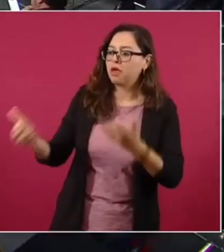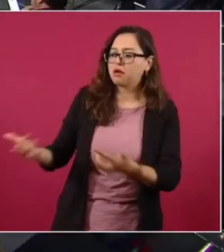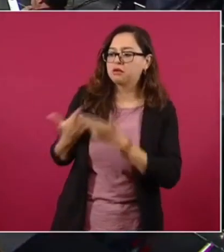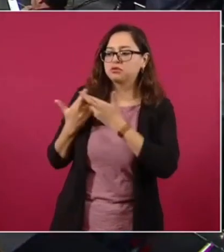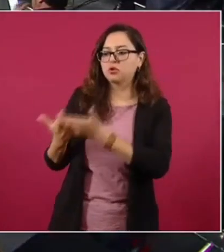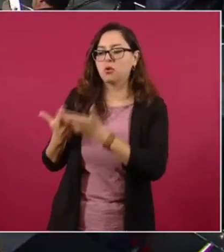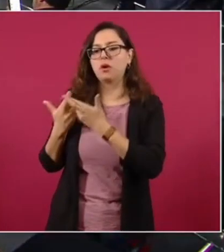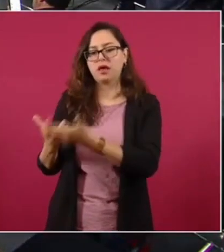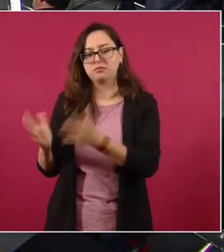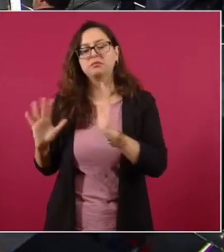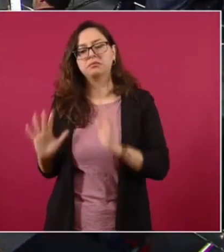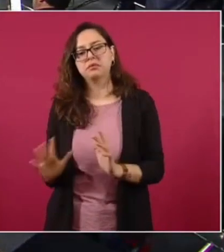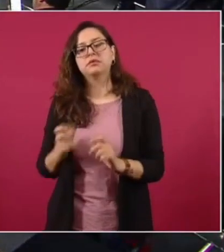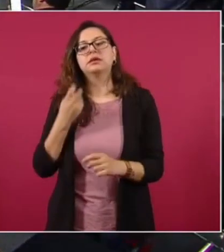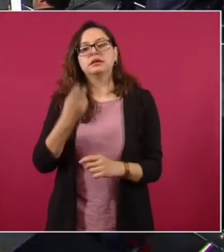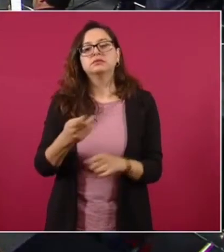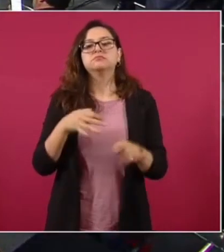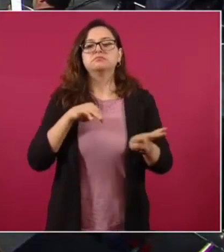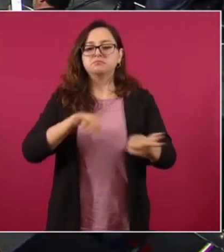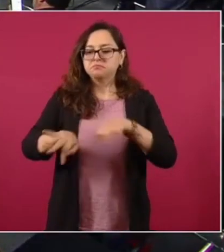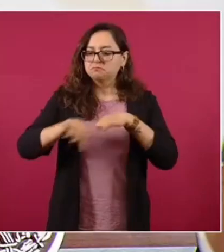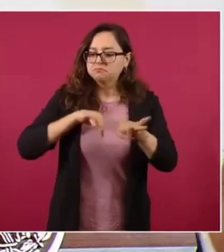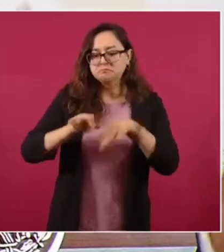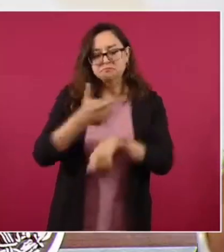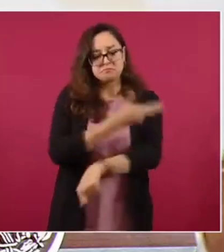ya estamos trabajando en eso,